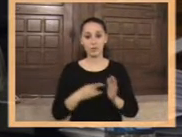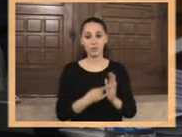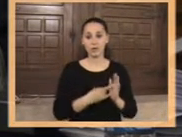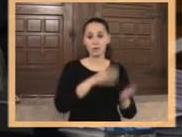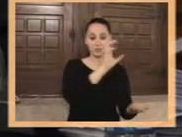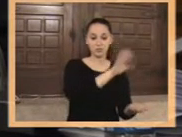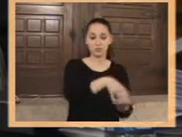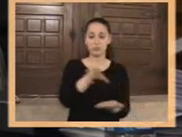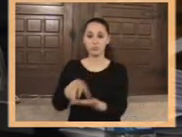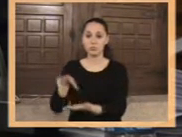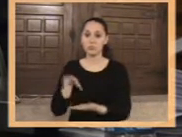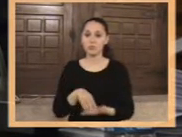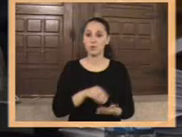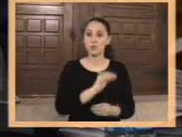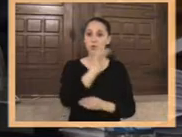refugiados,